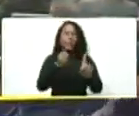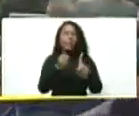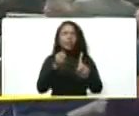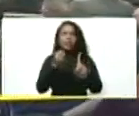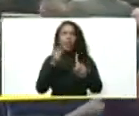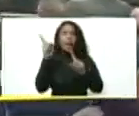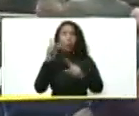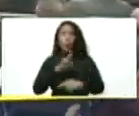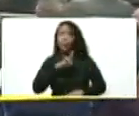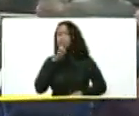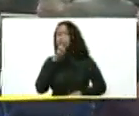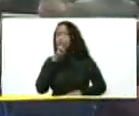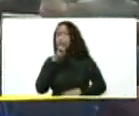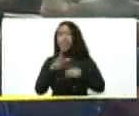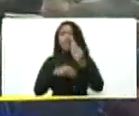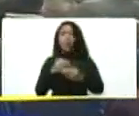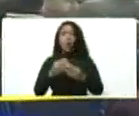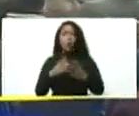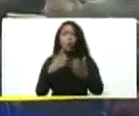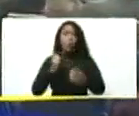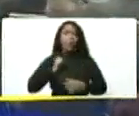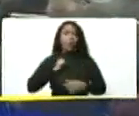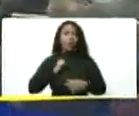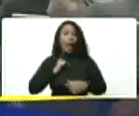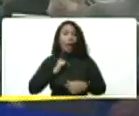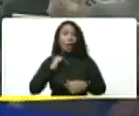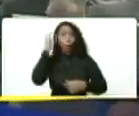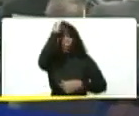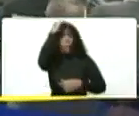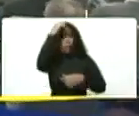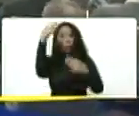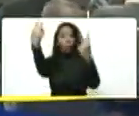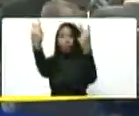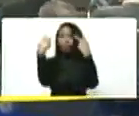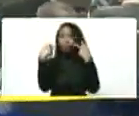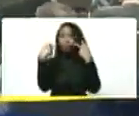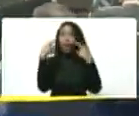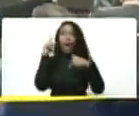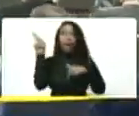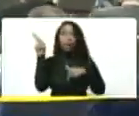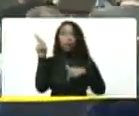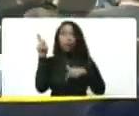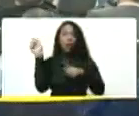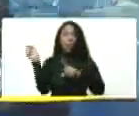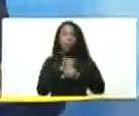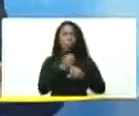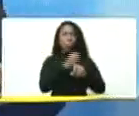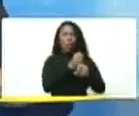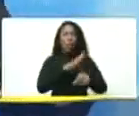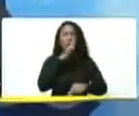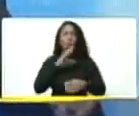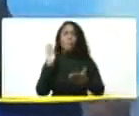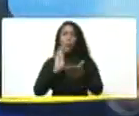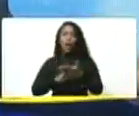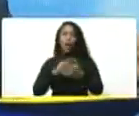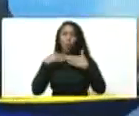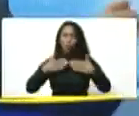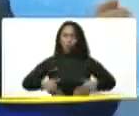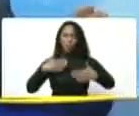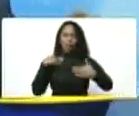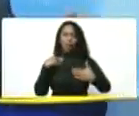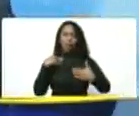cruel. Desde todo punto de vista, es un empeño cruel el torturar. Es como poner un cuerpo y